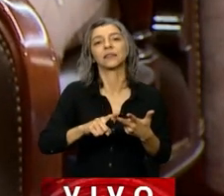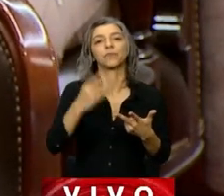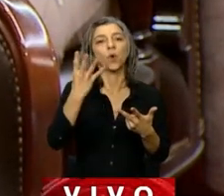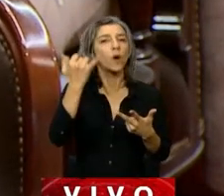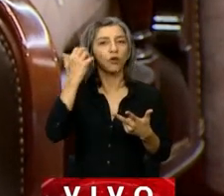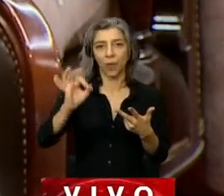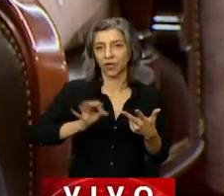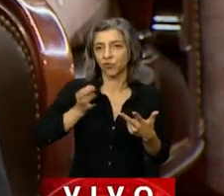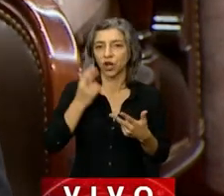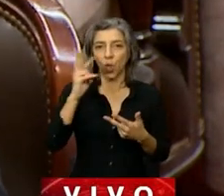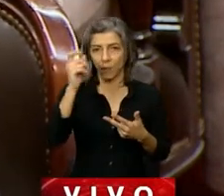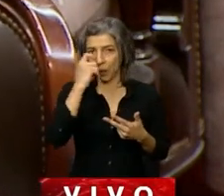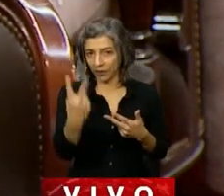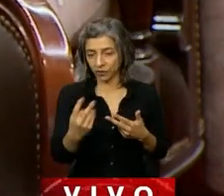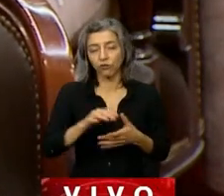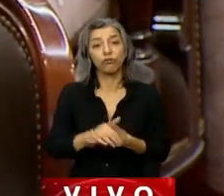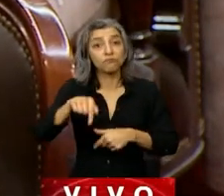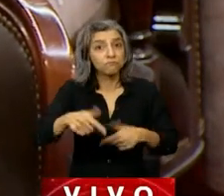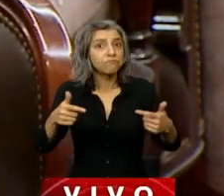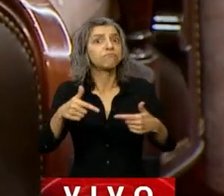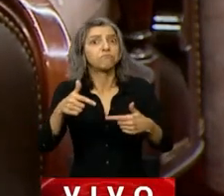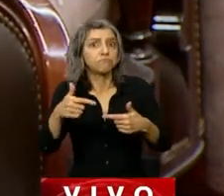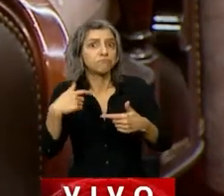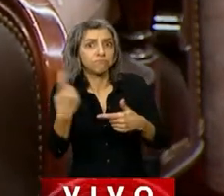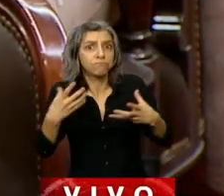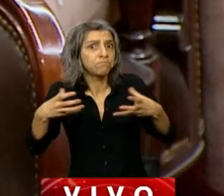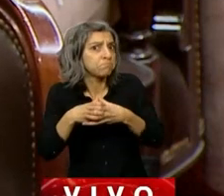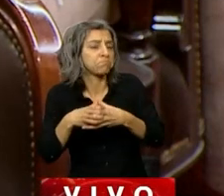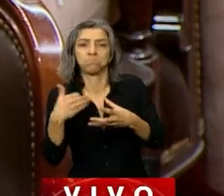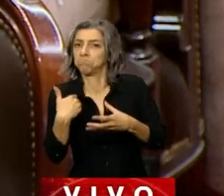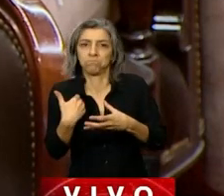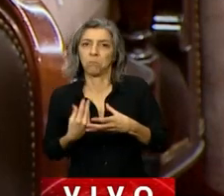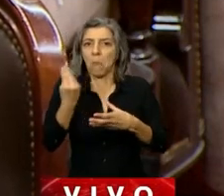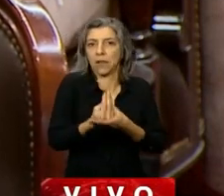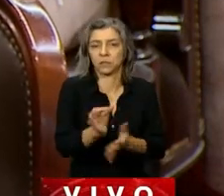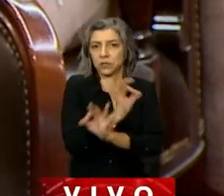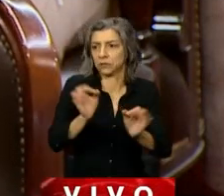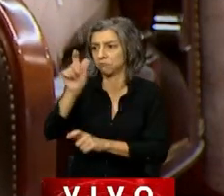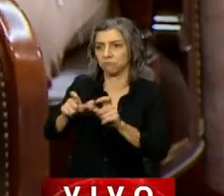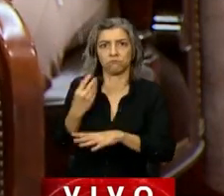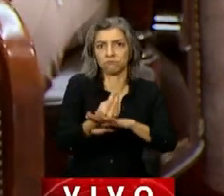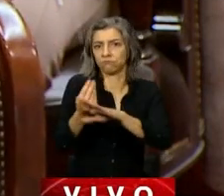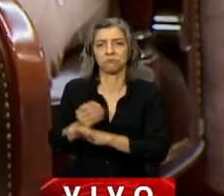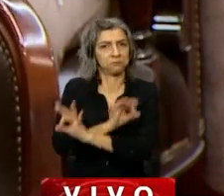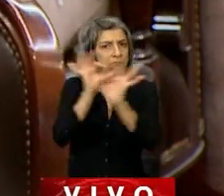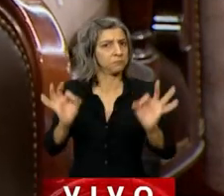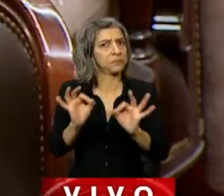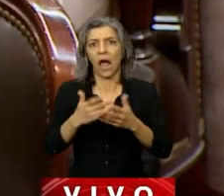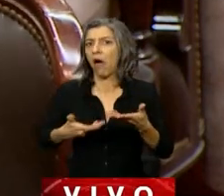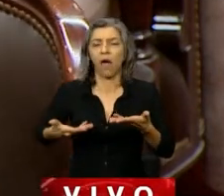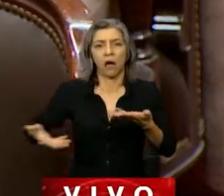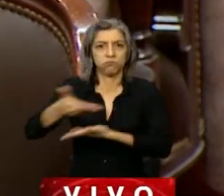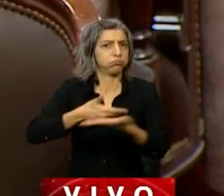Este Consejo no ha participado formalmente, ni su personal, ni las unidades ejecutoras bajo su